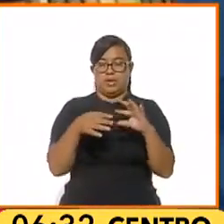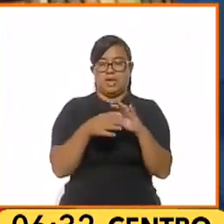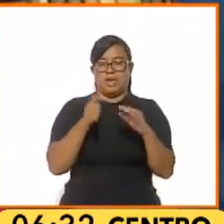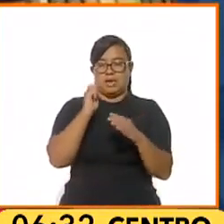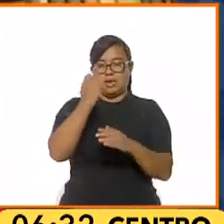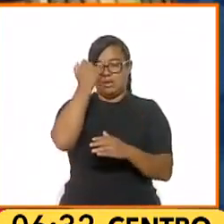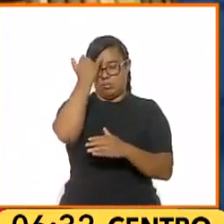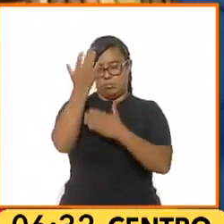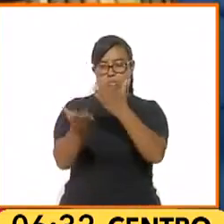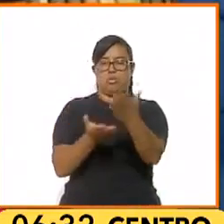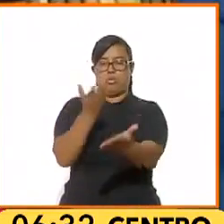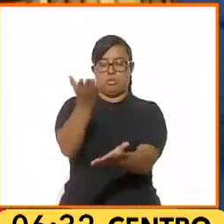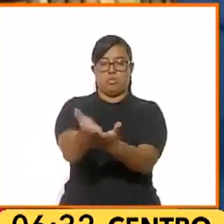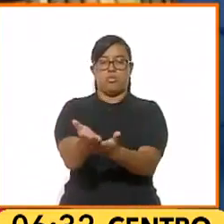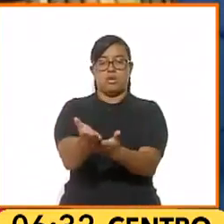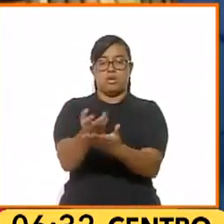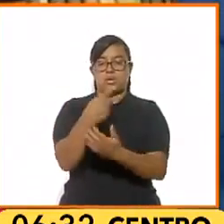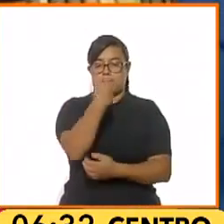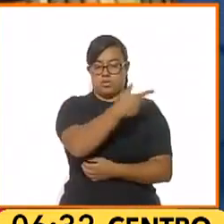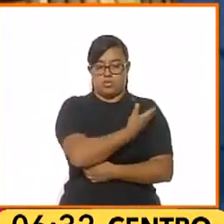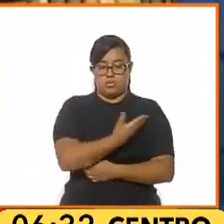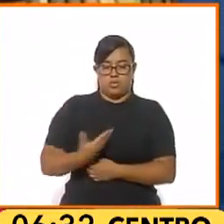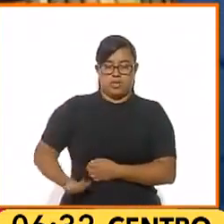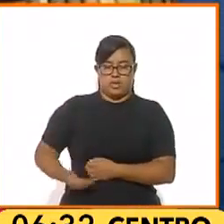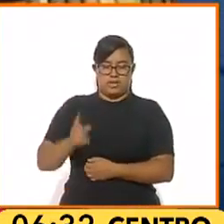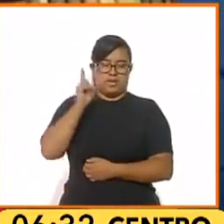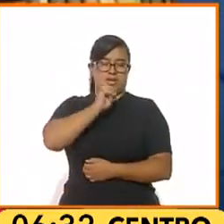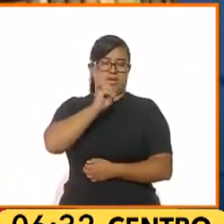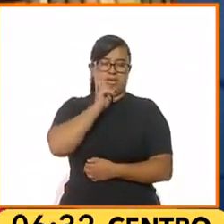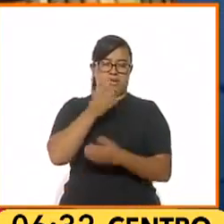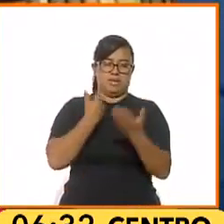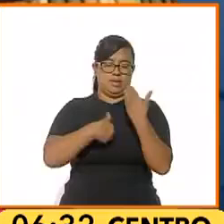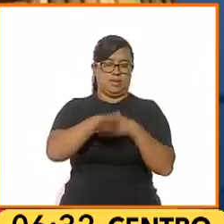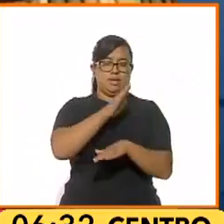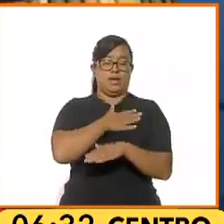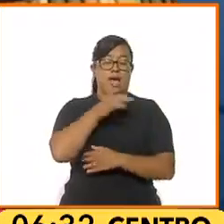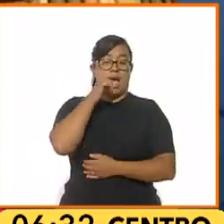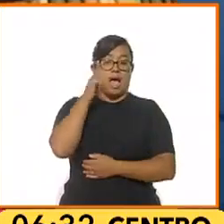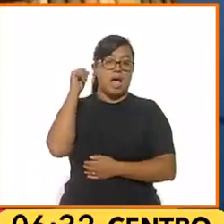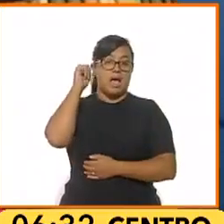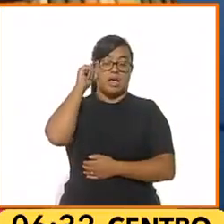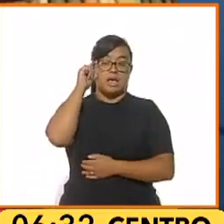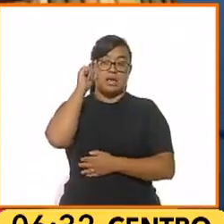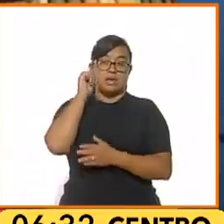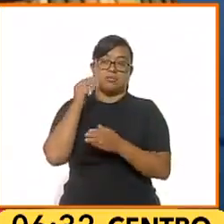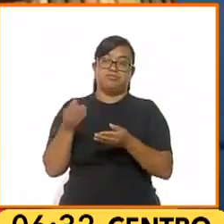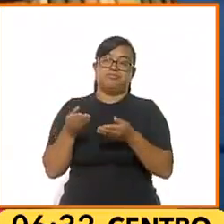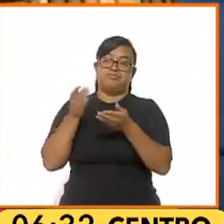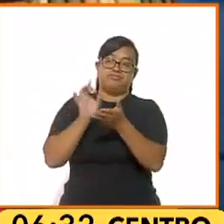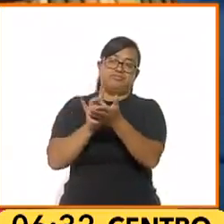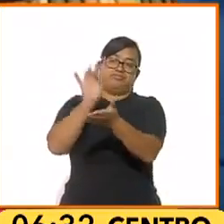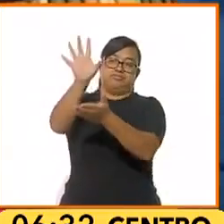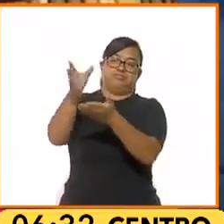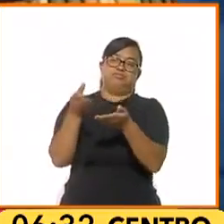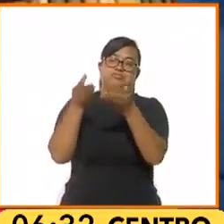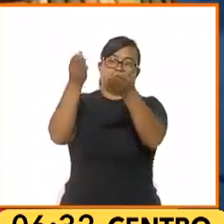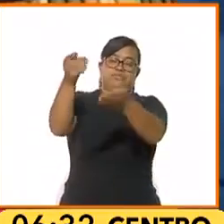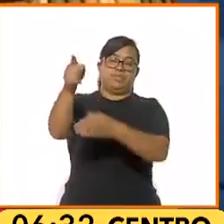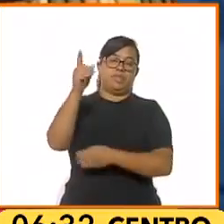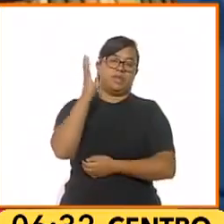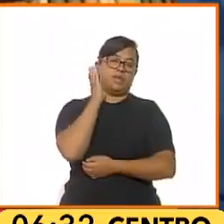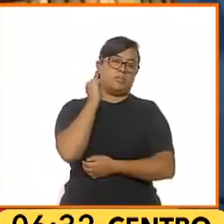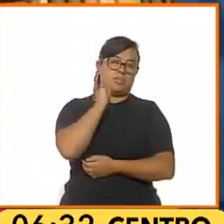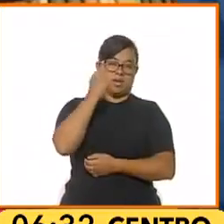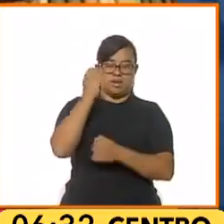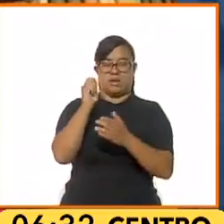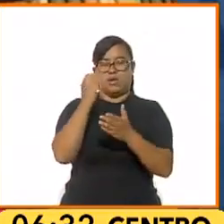iniciativa que ha enviado la presidenta de la República el día de ayer a la Cámara de Senadores, lo